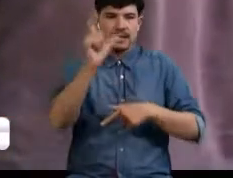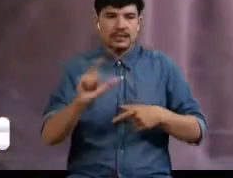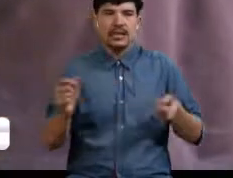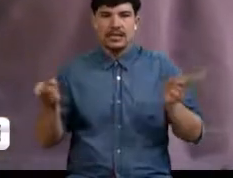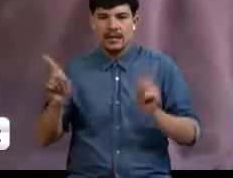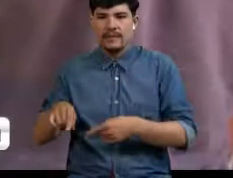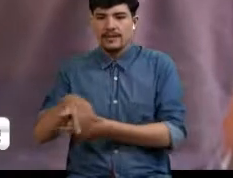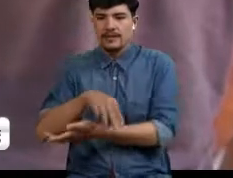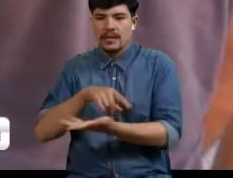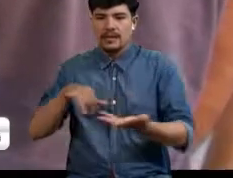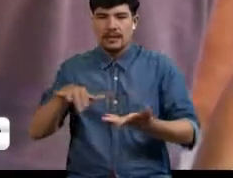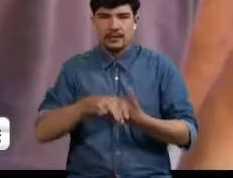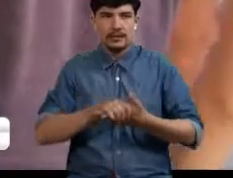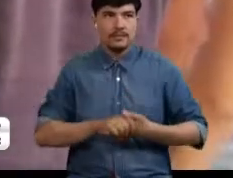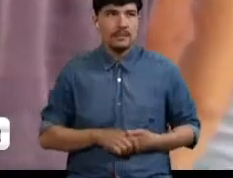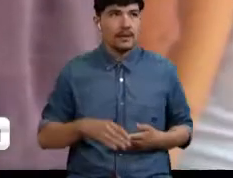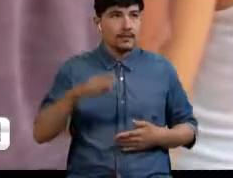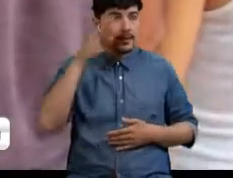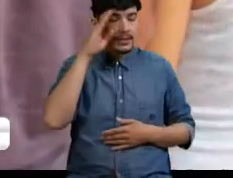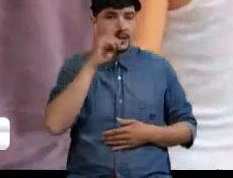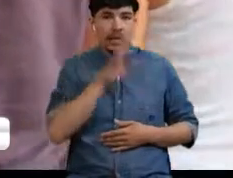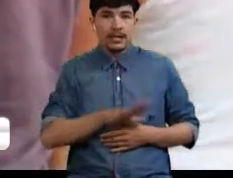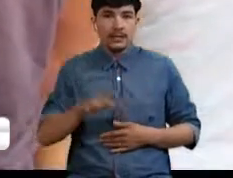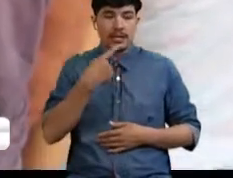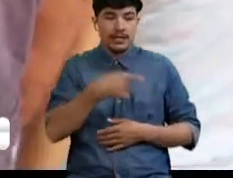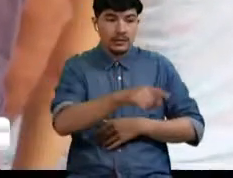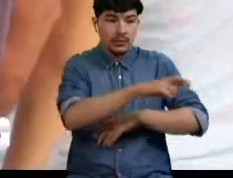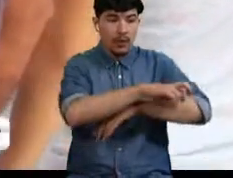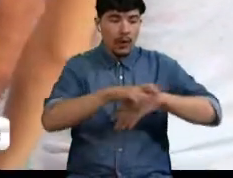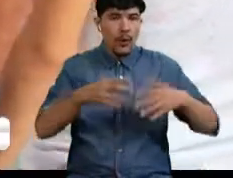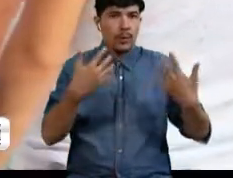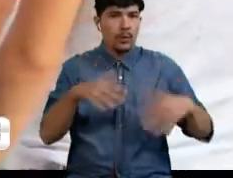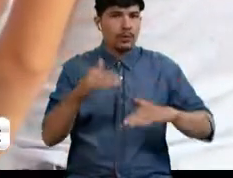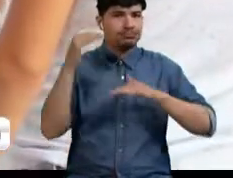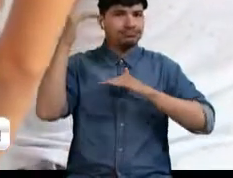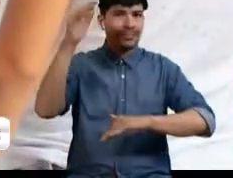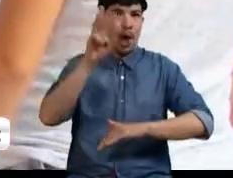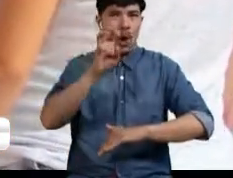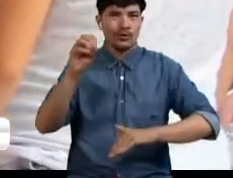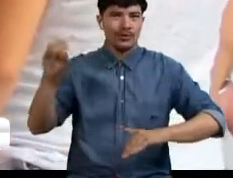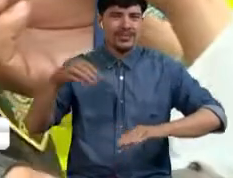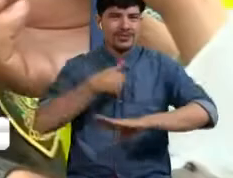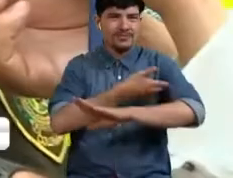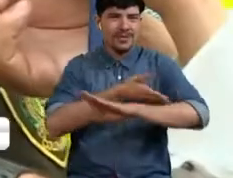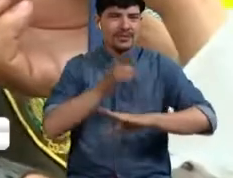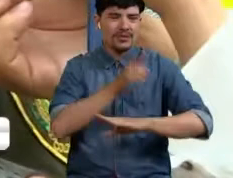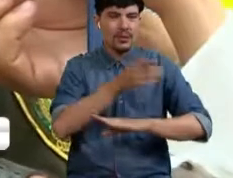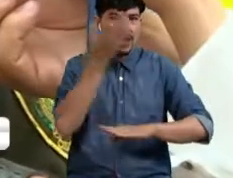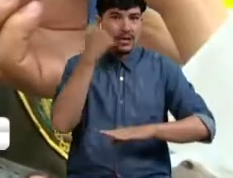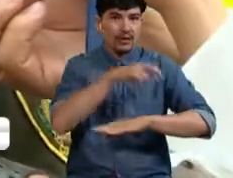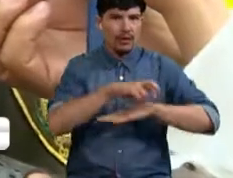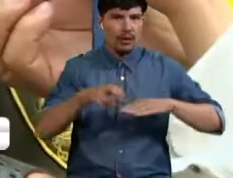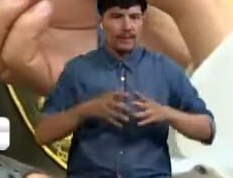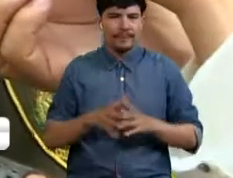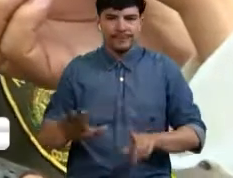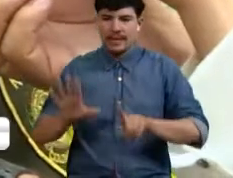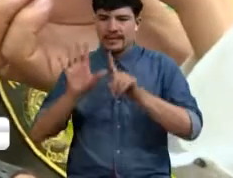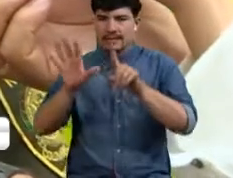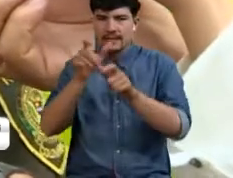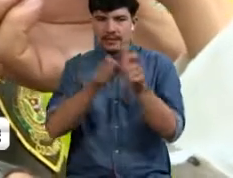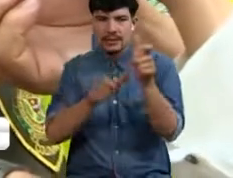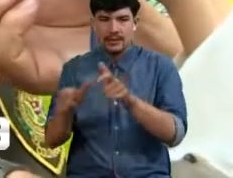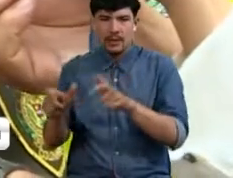santander las autoridades les atribuyen hurtos por valor superior a 87 millones de pesos son seis personas y